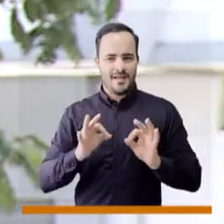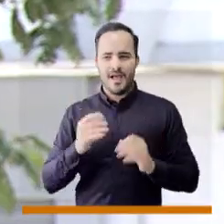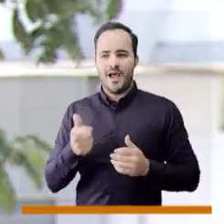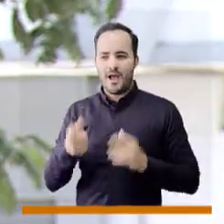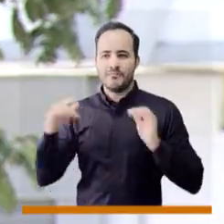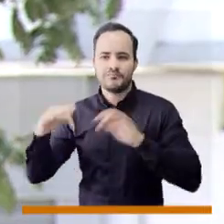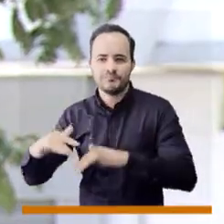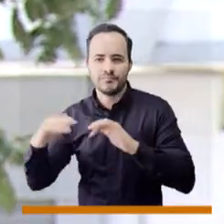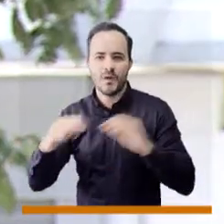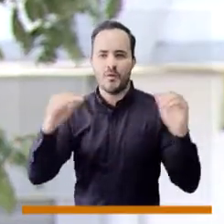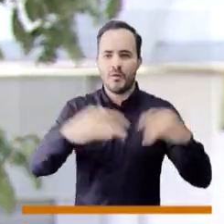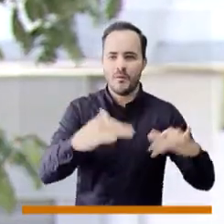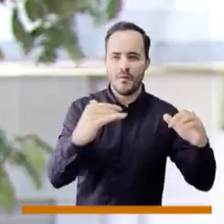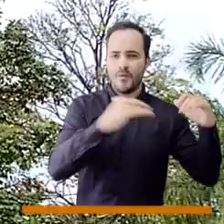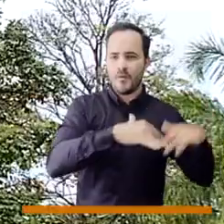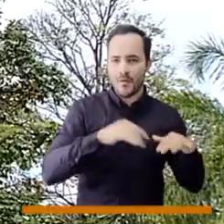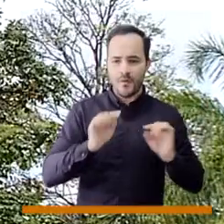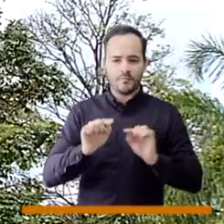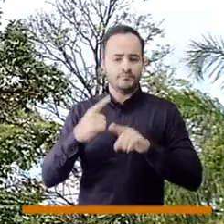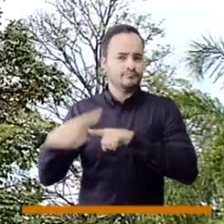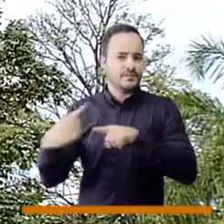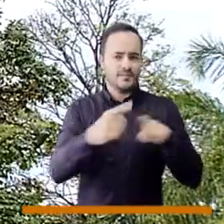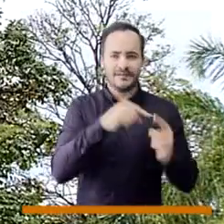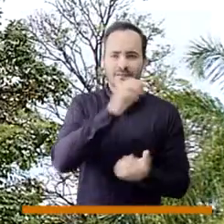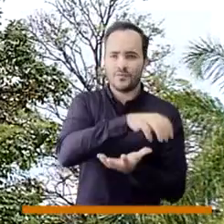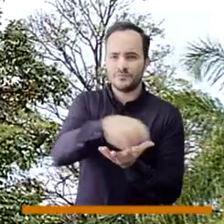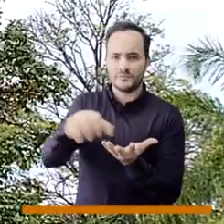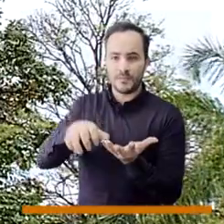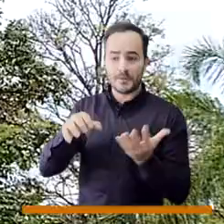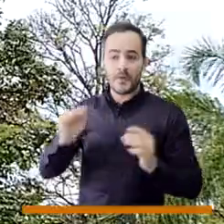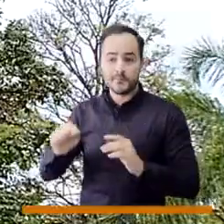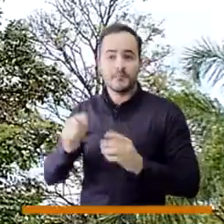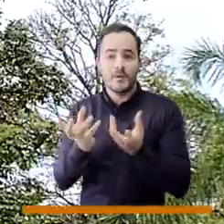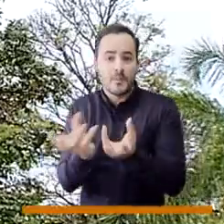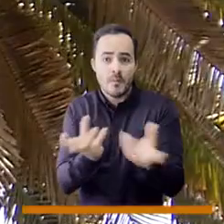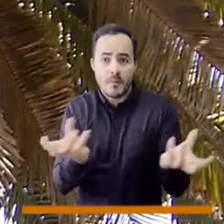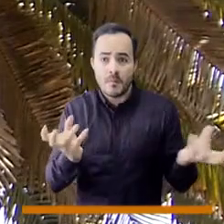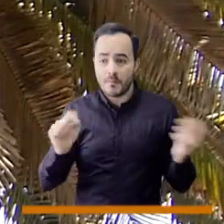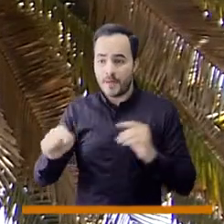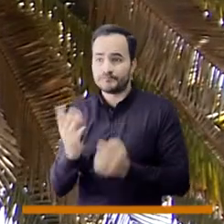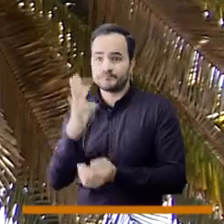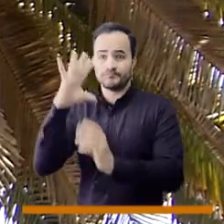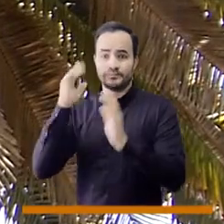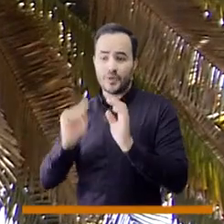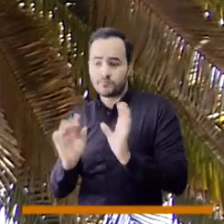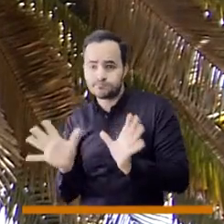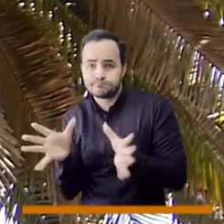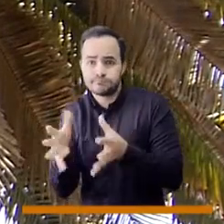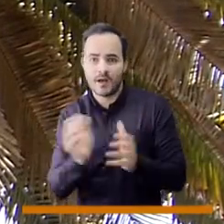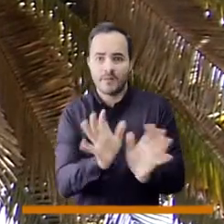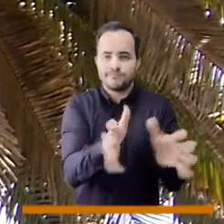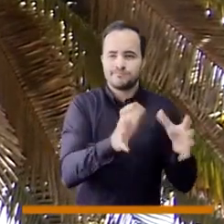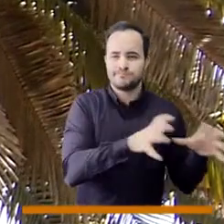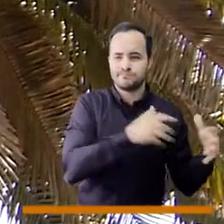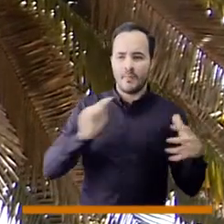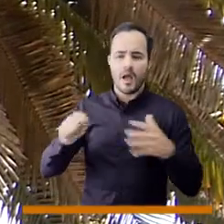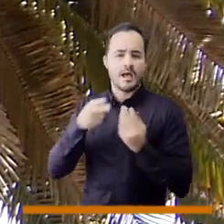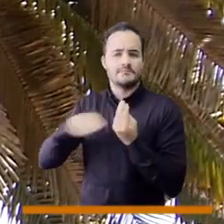generar diferentes nichos y dándole la oportunidad de que cada una de esas especies vegetales